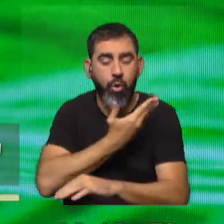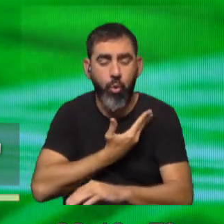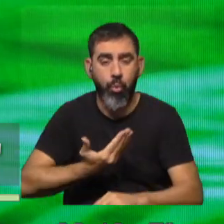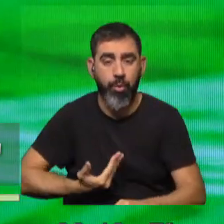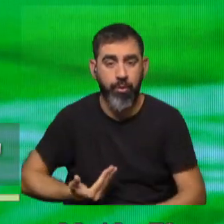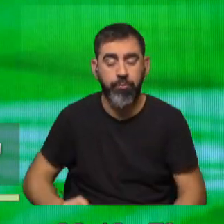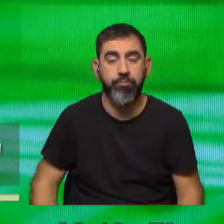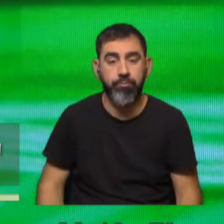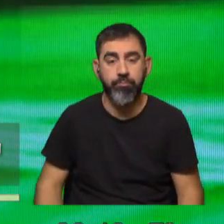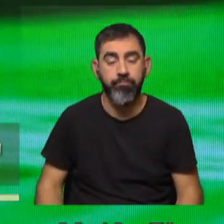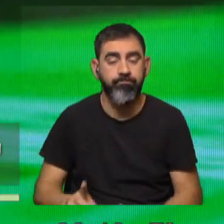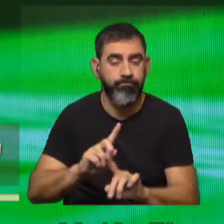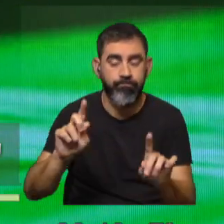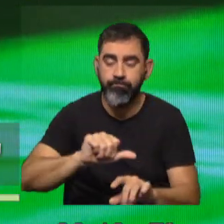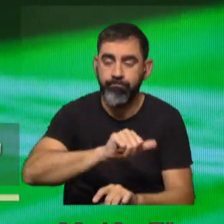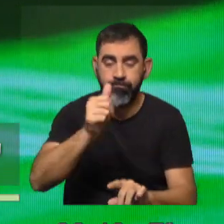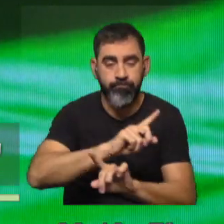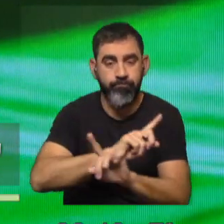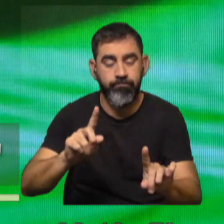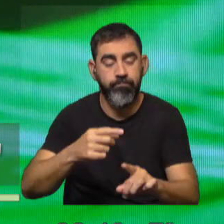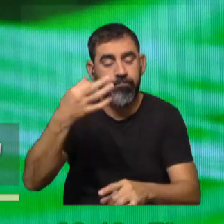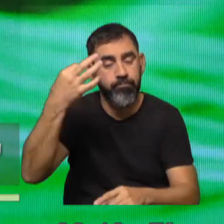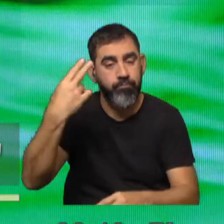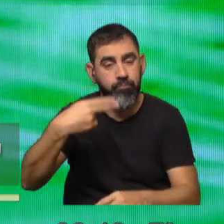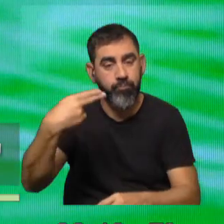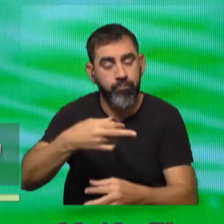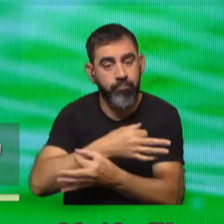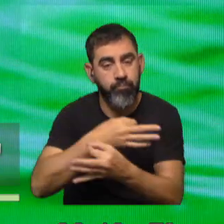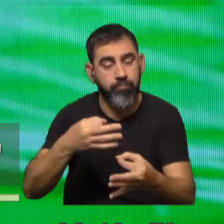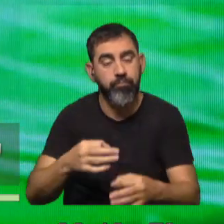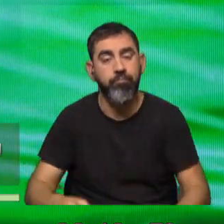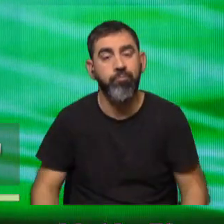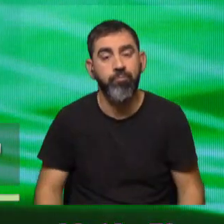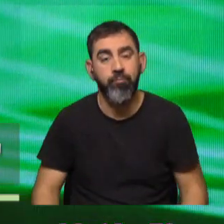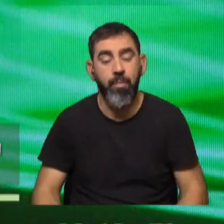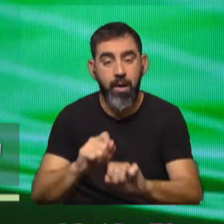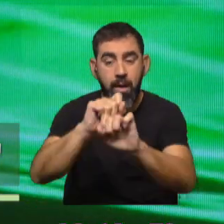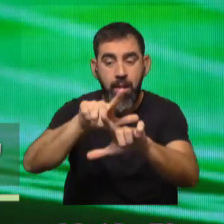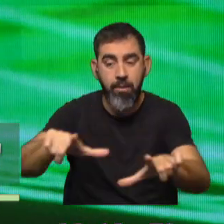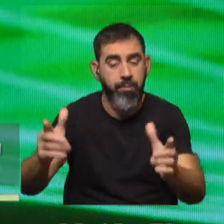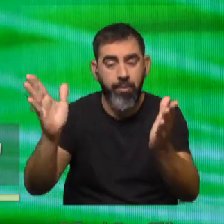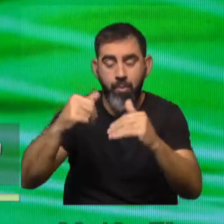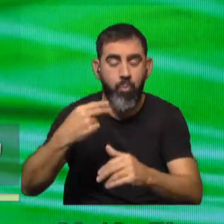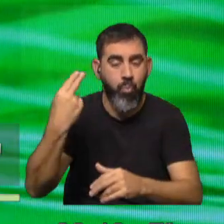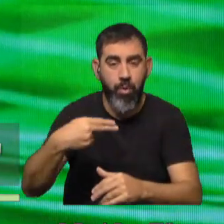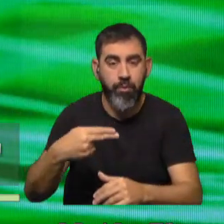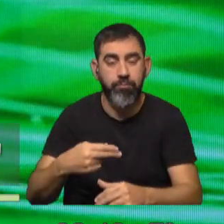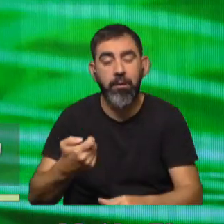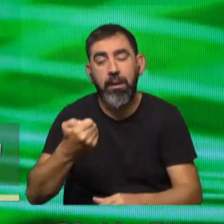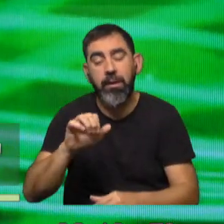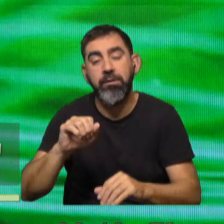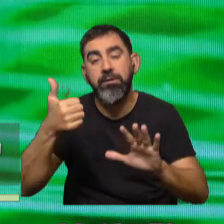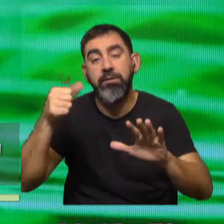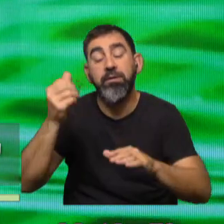esos no se han concretado de la manera eficiente adecuada y enérgica para limpiar la Cuenca hay un aproximadamente